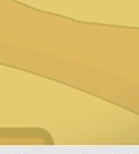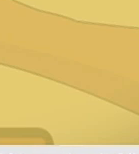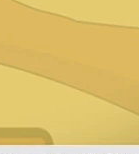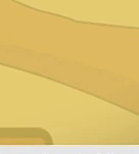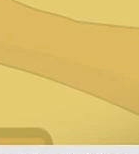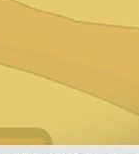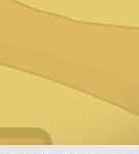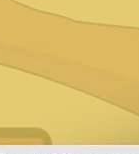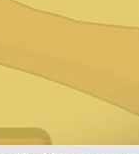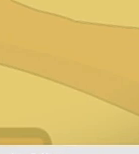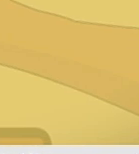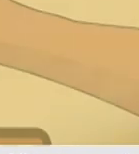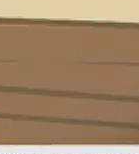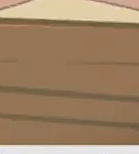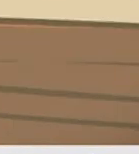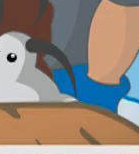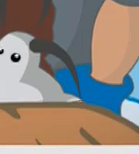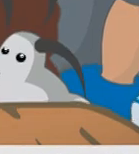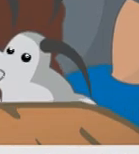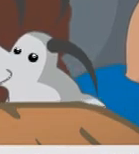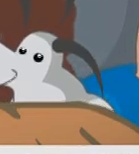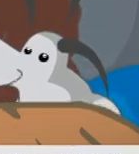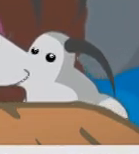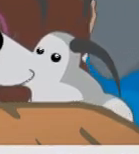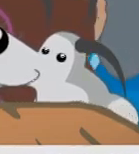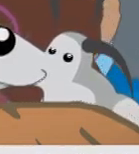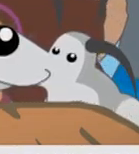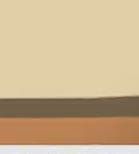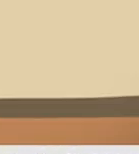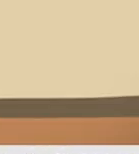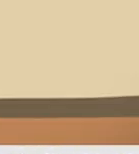Con la prudente distancia.